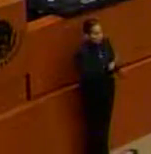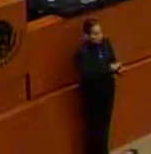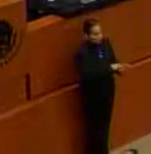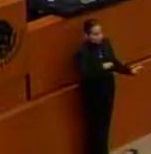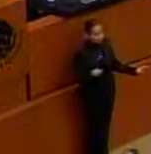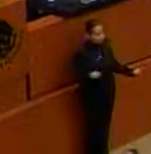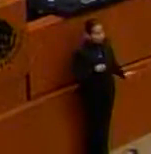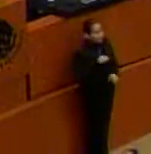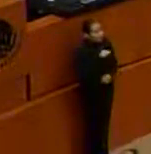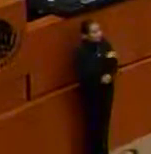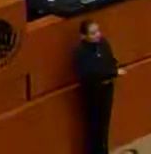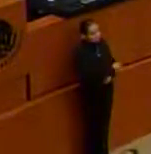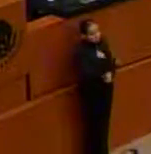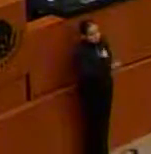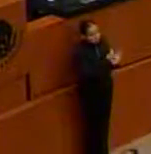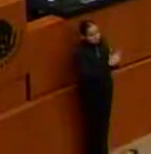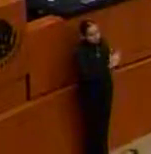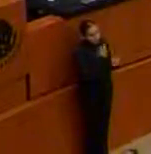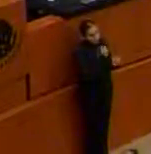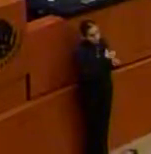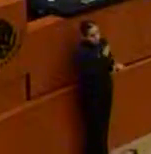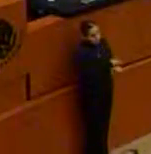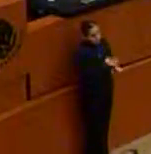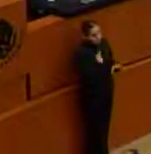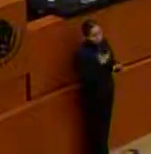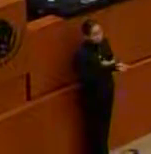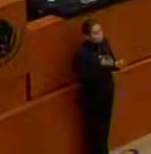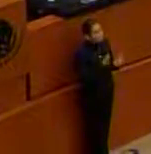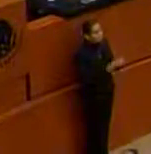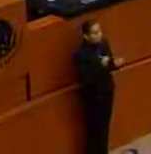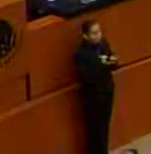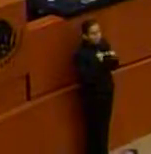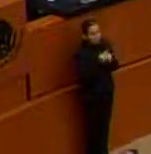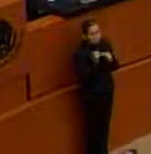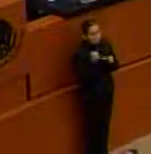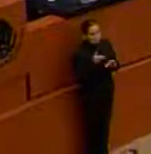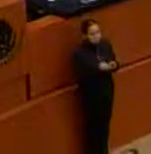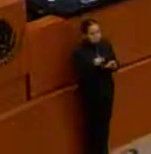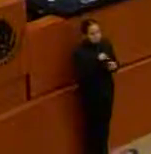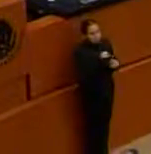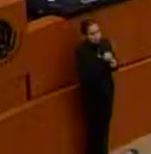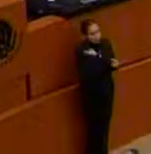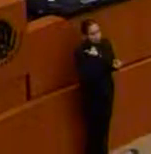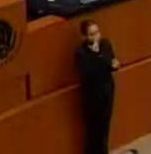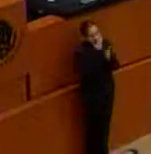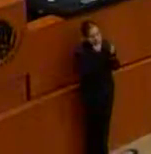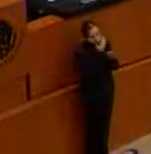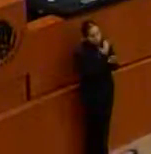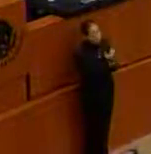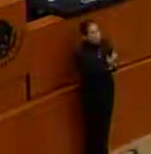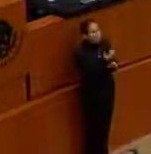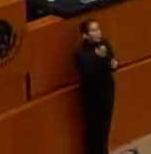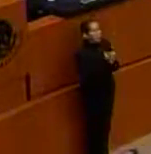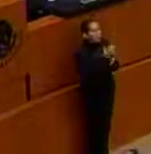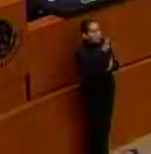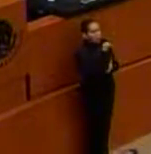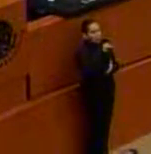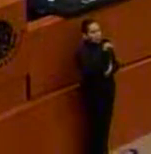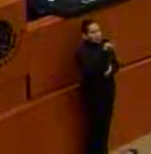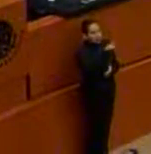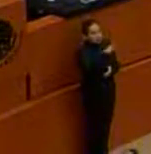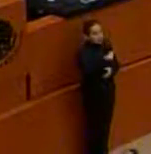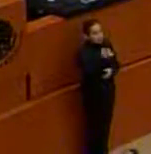Iberoamericana. Desde hace más de un año estoy como investigador asociado en el Centro de Estudios Económicos del Colegio de